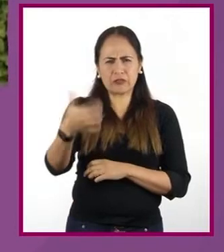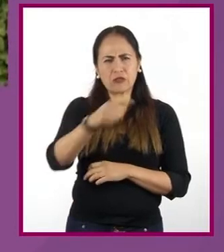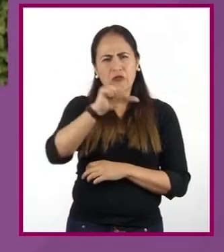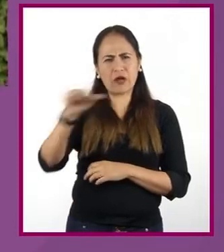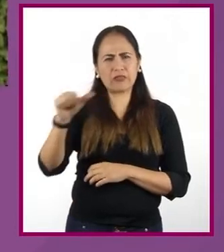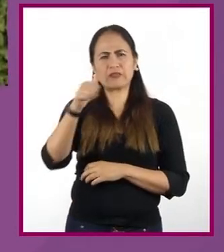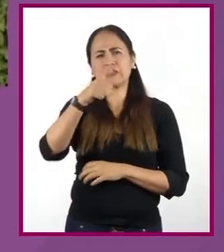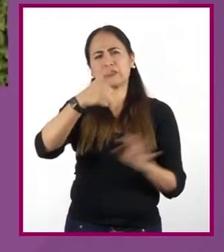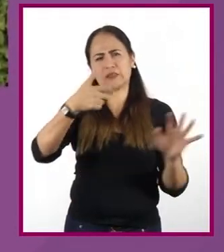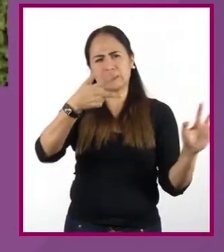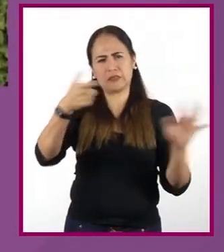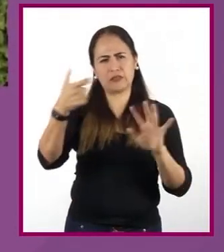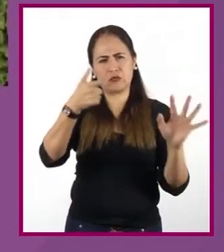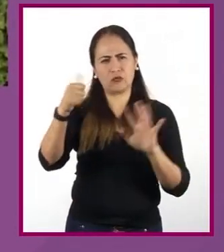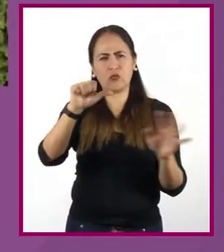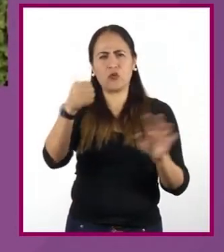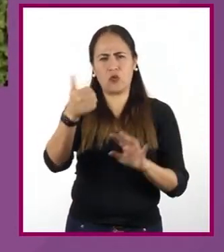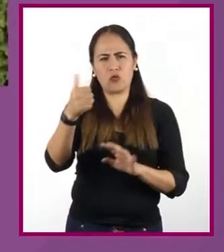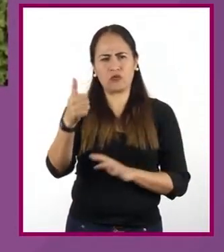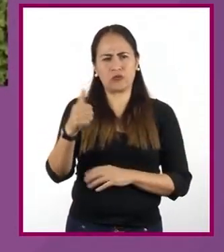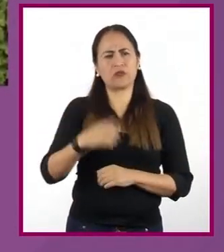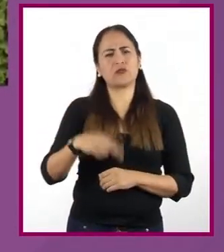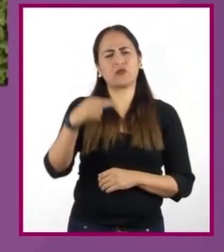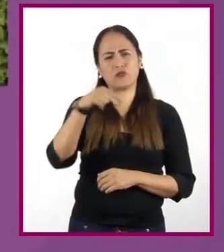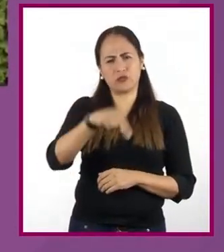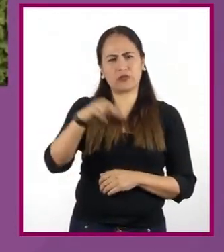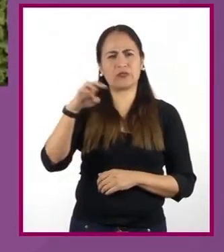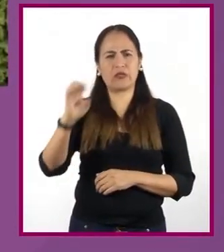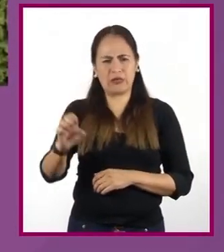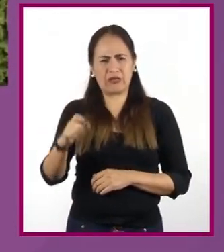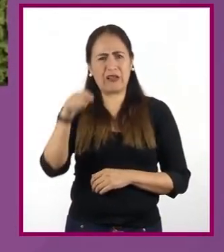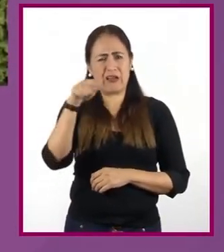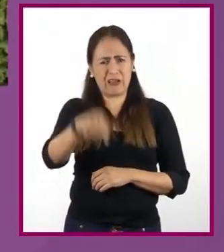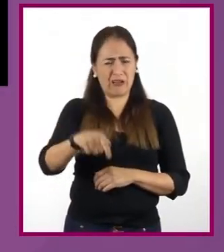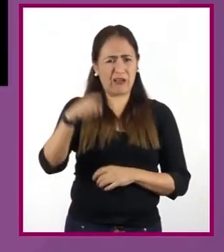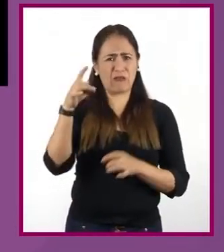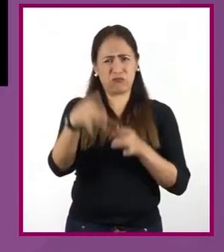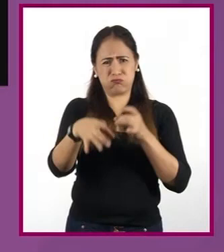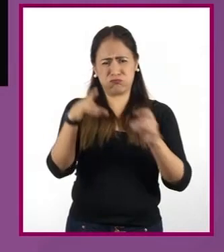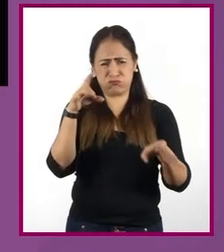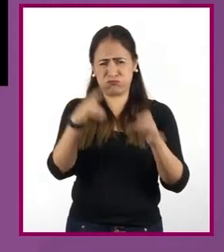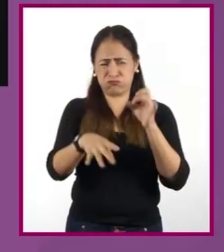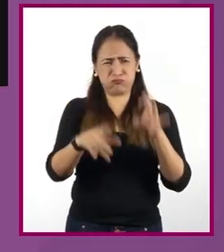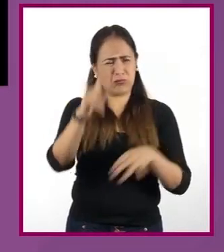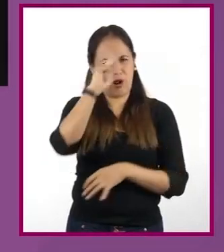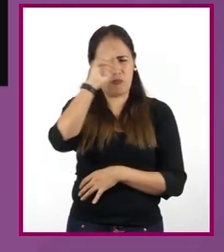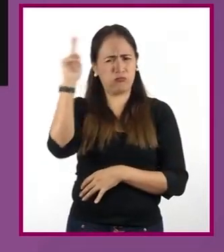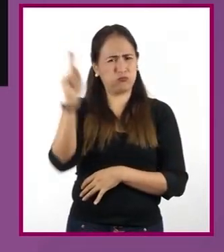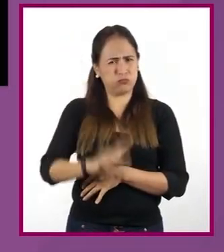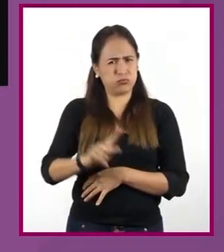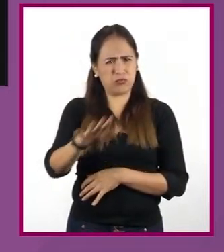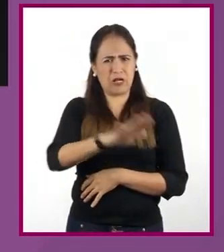711 de nuestra era, de las más dolorosas derrotas militares del reino de Palenque.